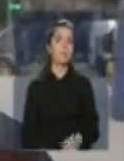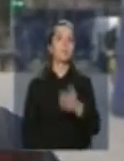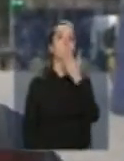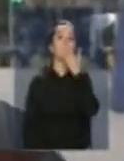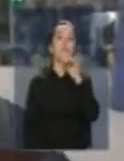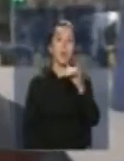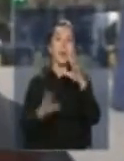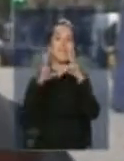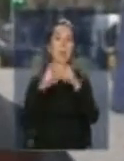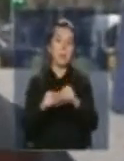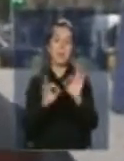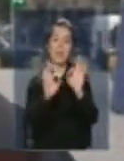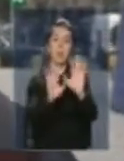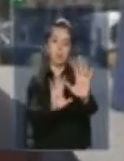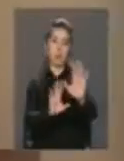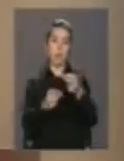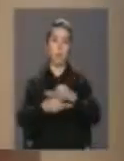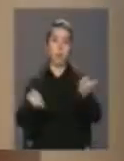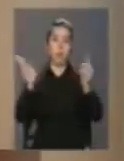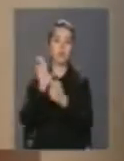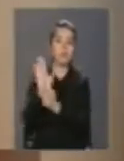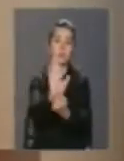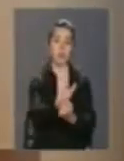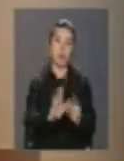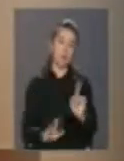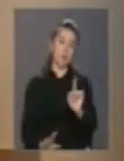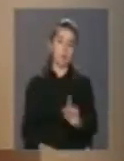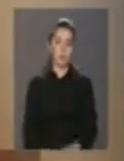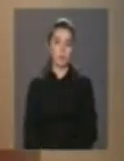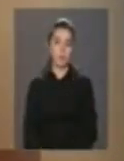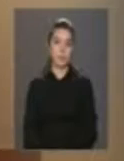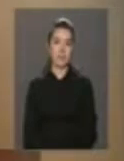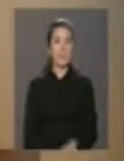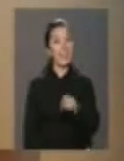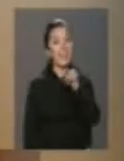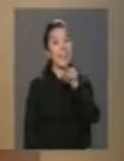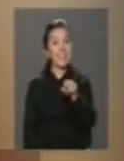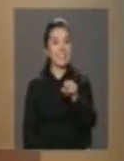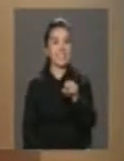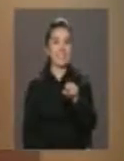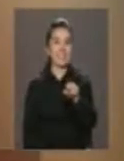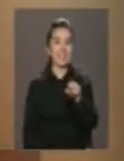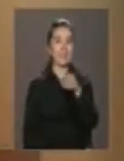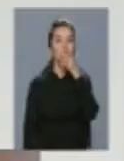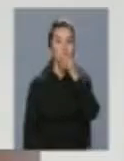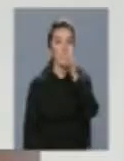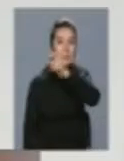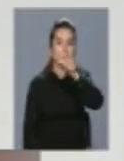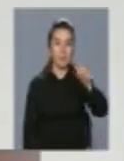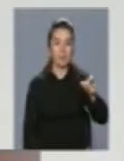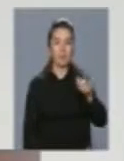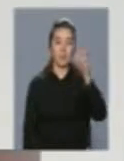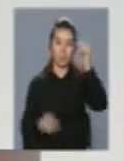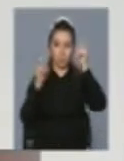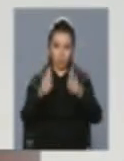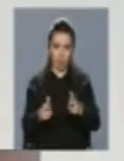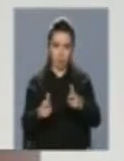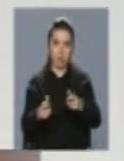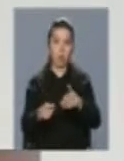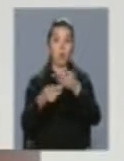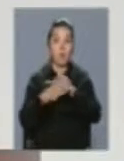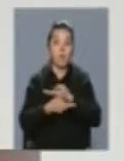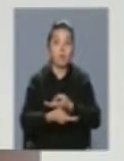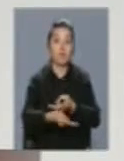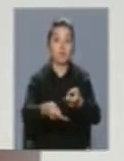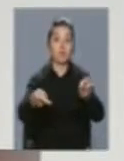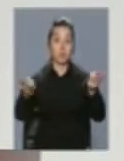en la familia, no público. Según los expertos, ese es el principal inconveniente de esta inocente broma, pues al publicarla en